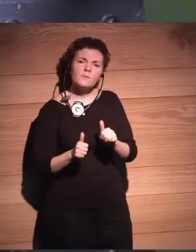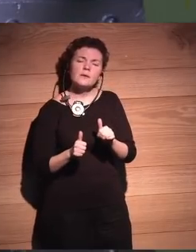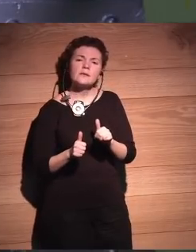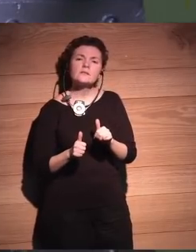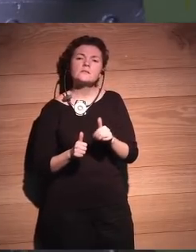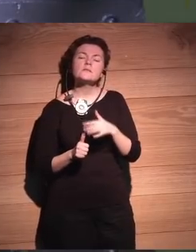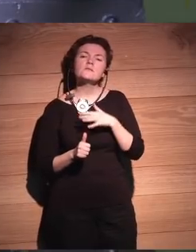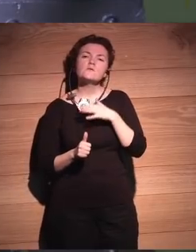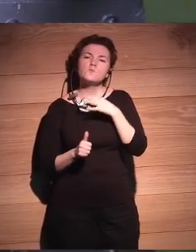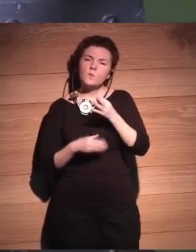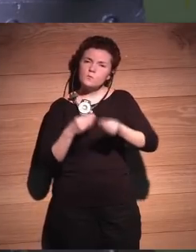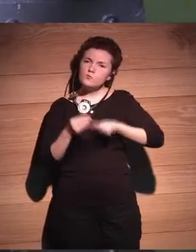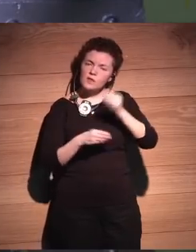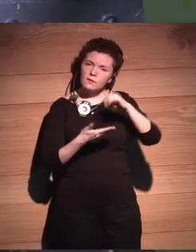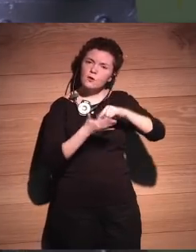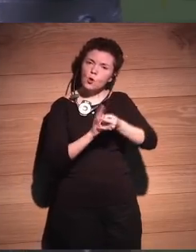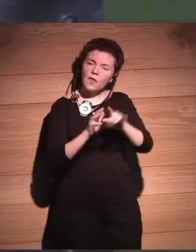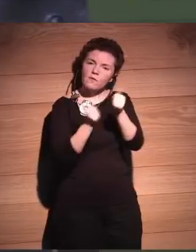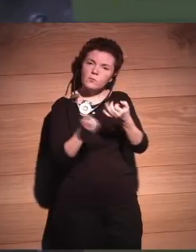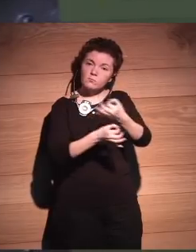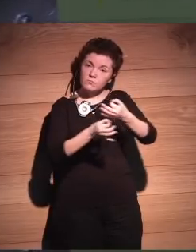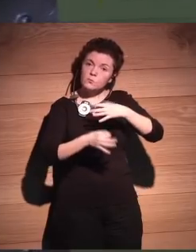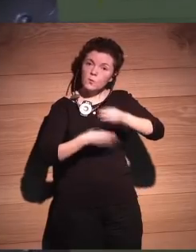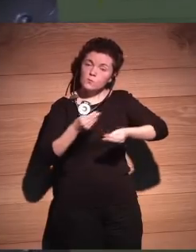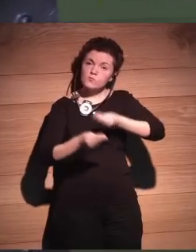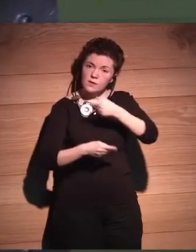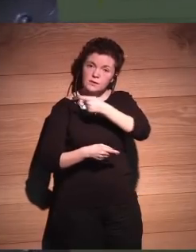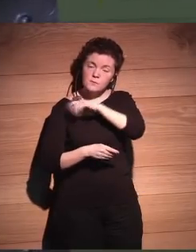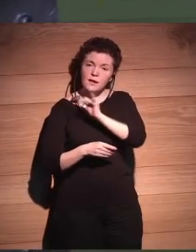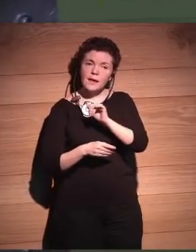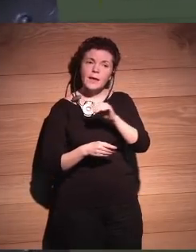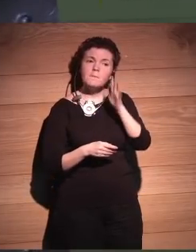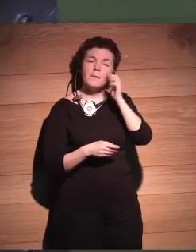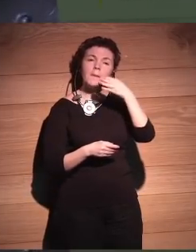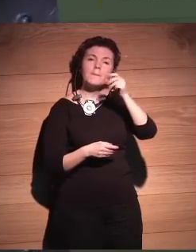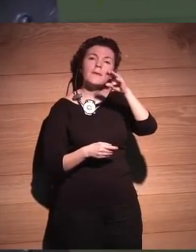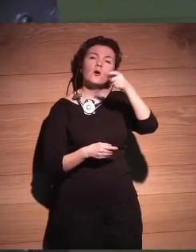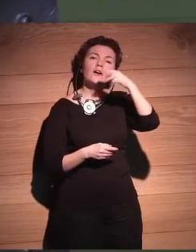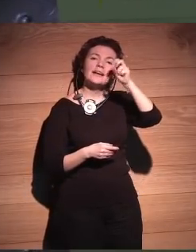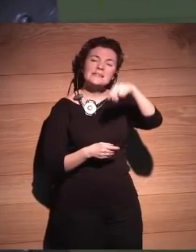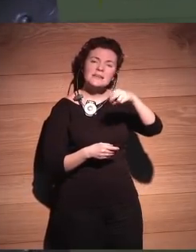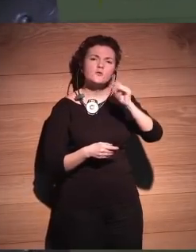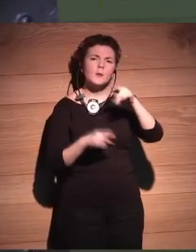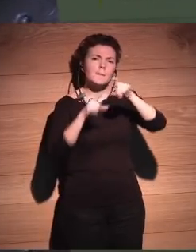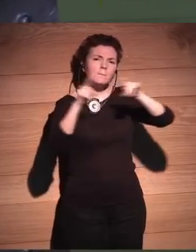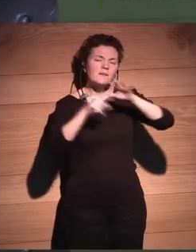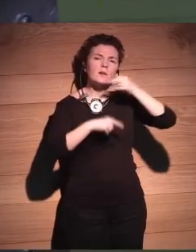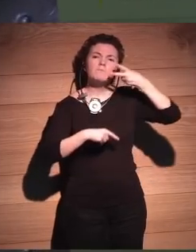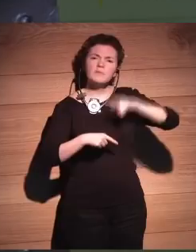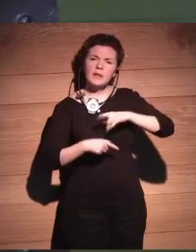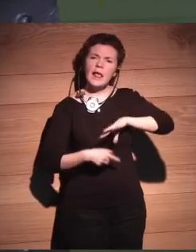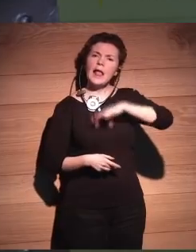las que se puede utilizar esta tecnología de forma correcta, y creo que Biogen es una de estas empresas que está